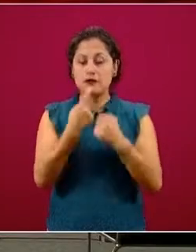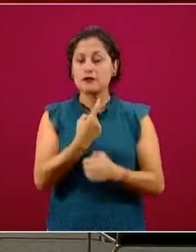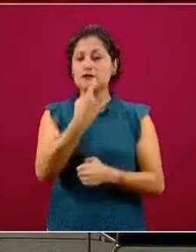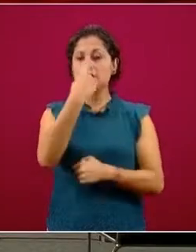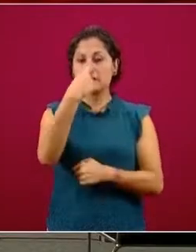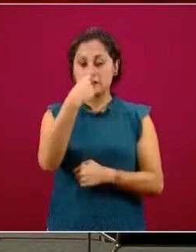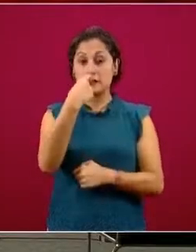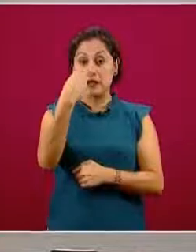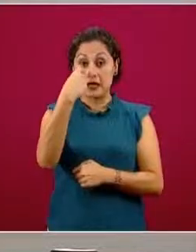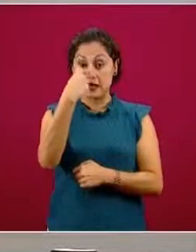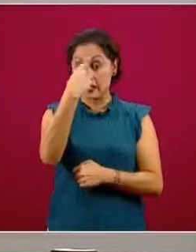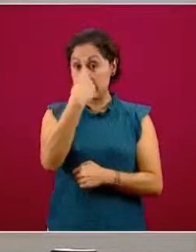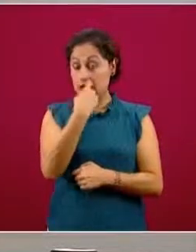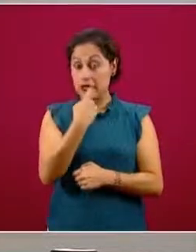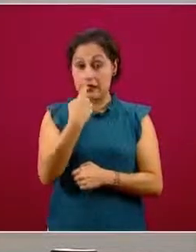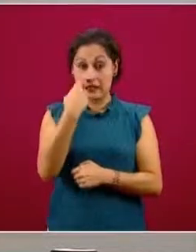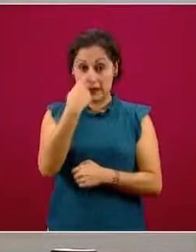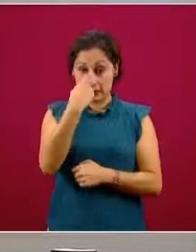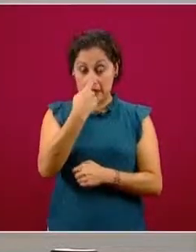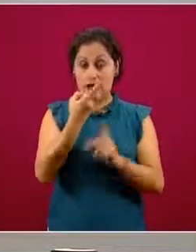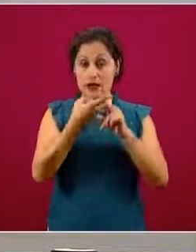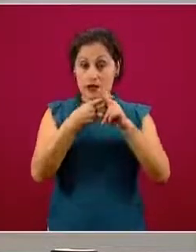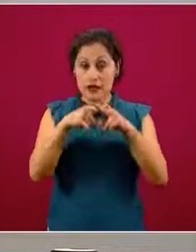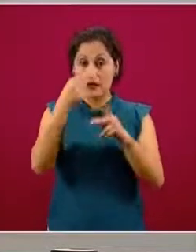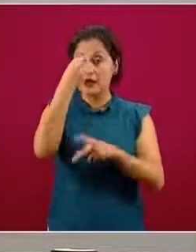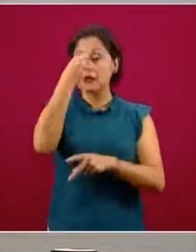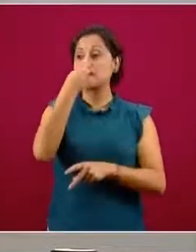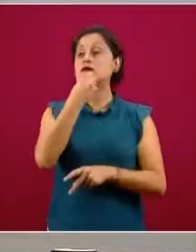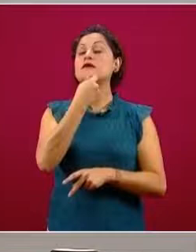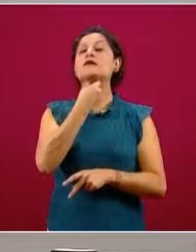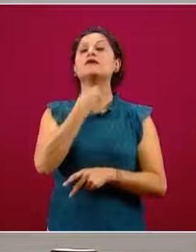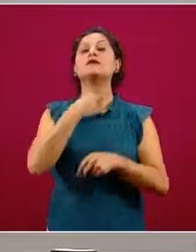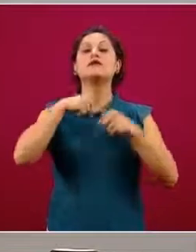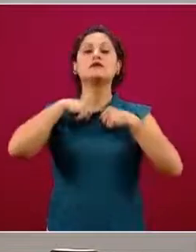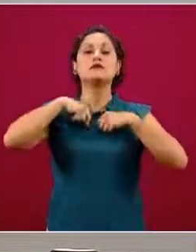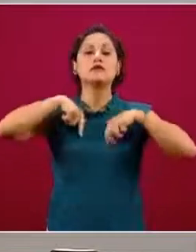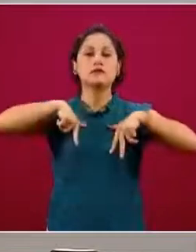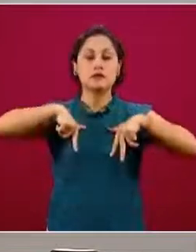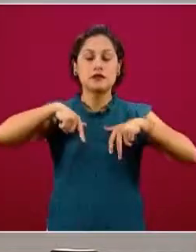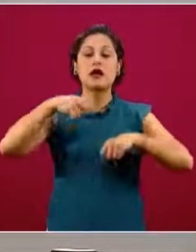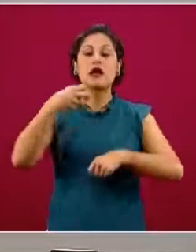en la nariz y termina en el último resquicio de los pulmones. Al